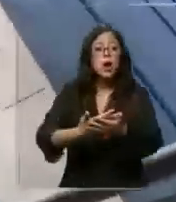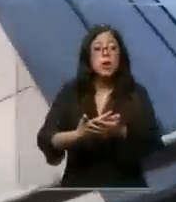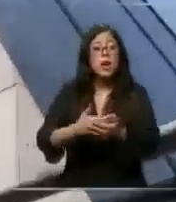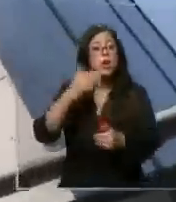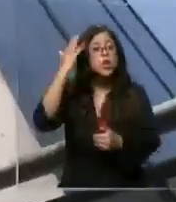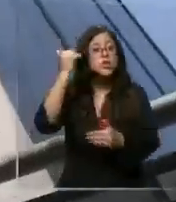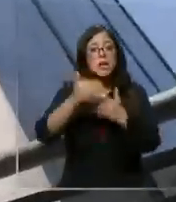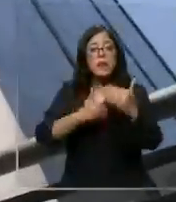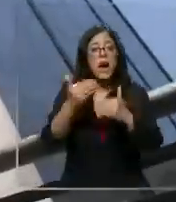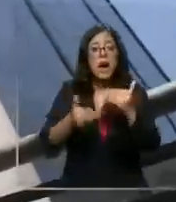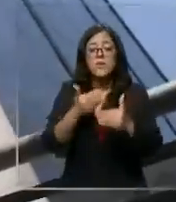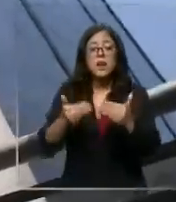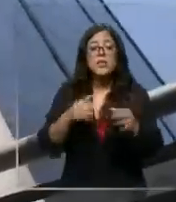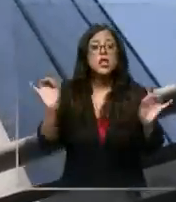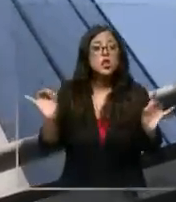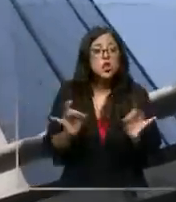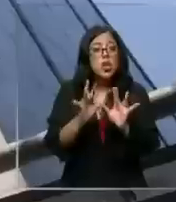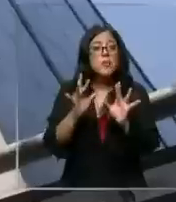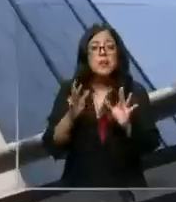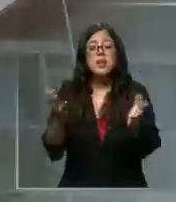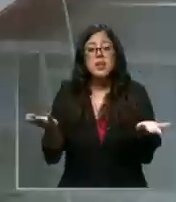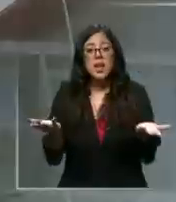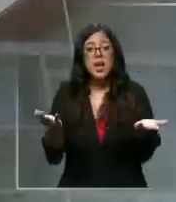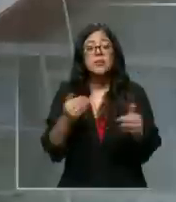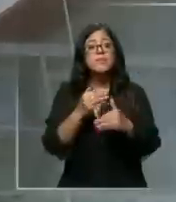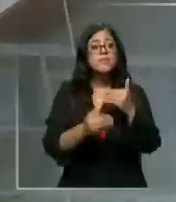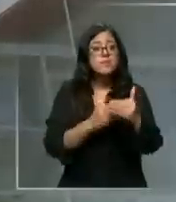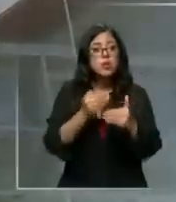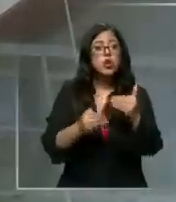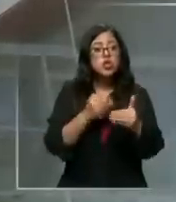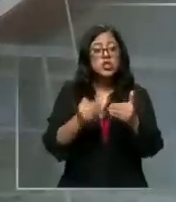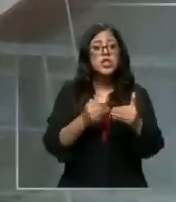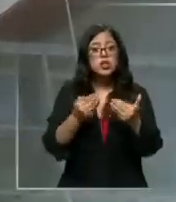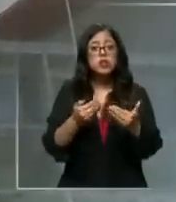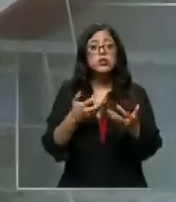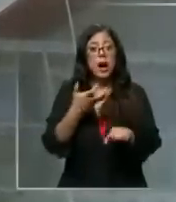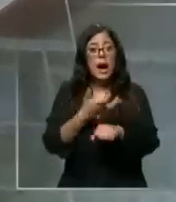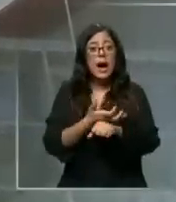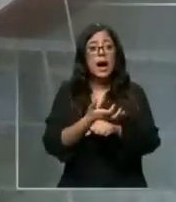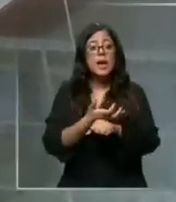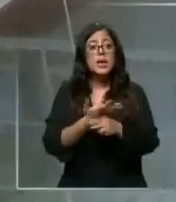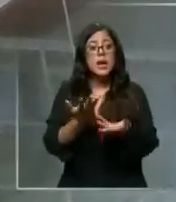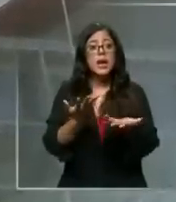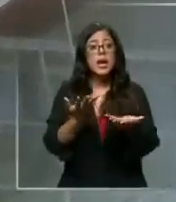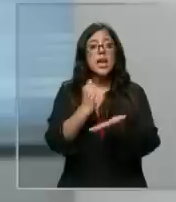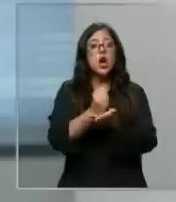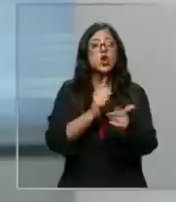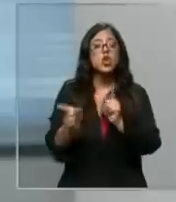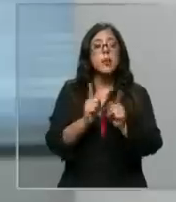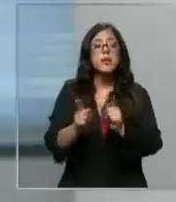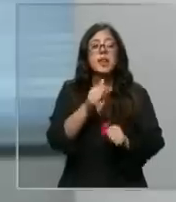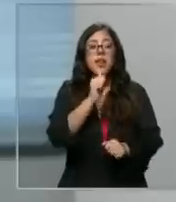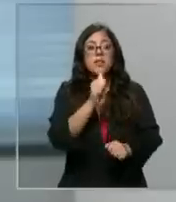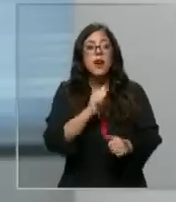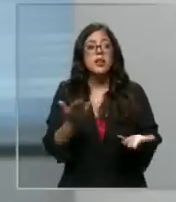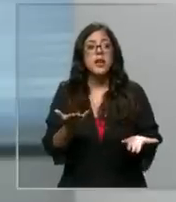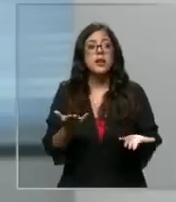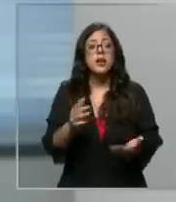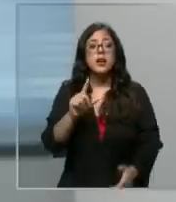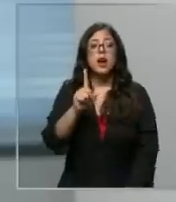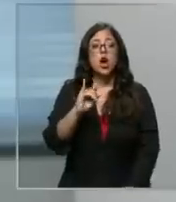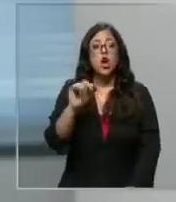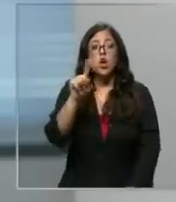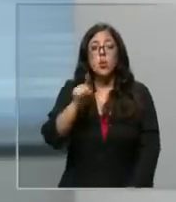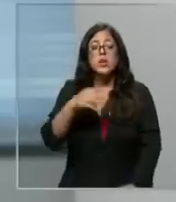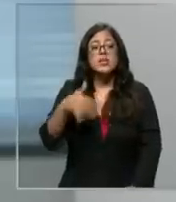desconocen sus avances solo se sabe que son procesos que están en cursos con diligencias pendientes Don Luis se vio